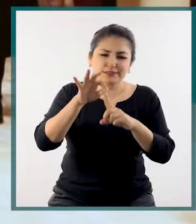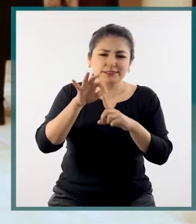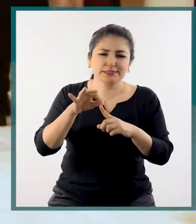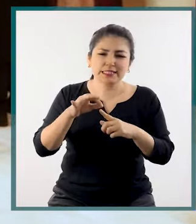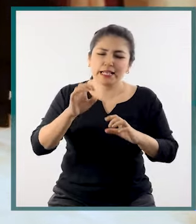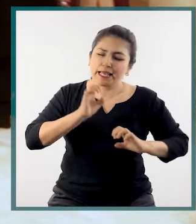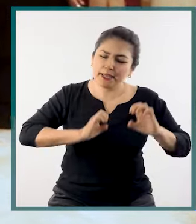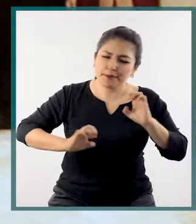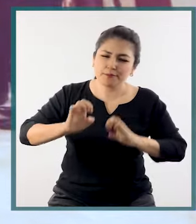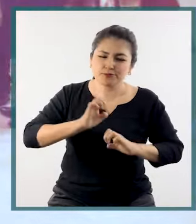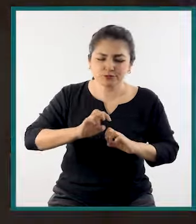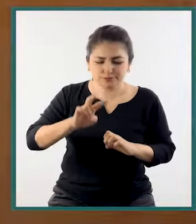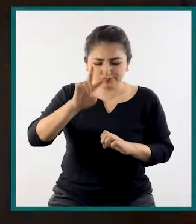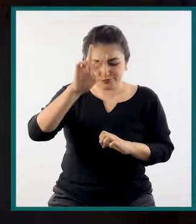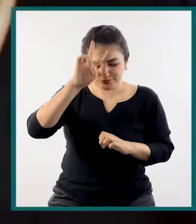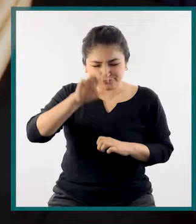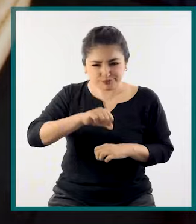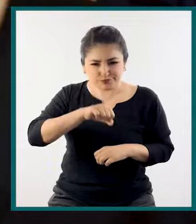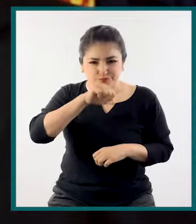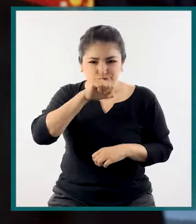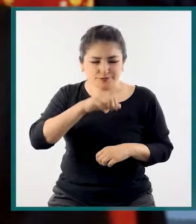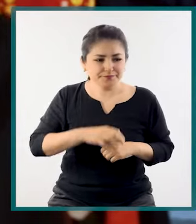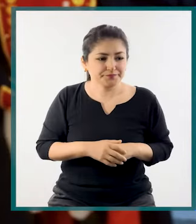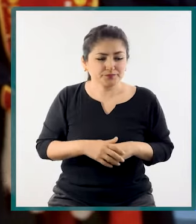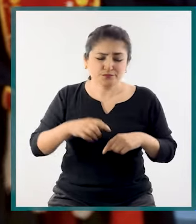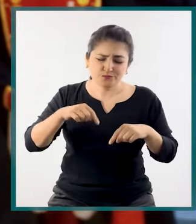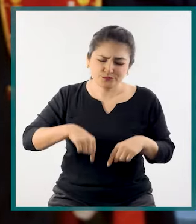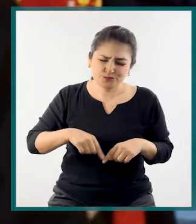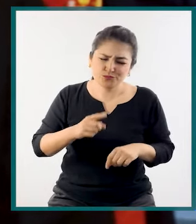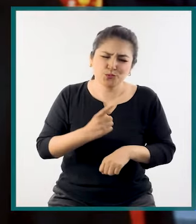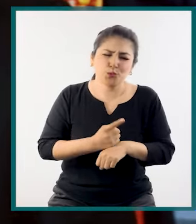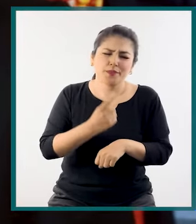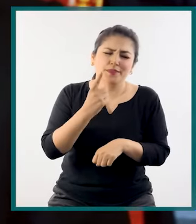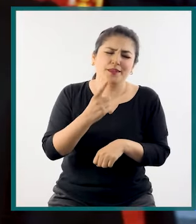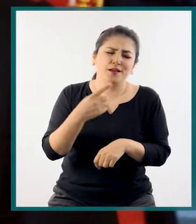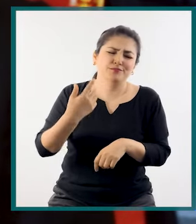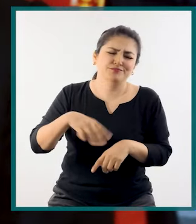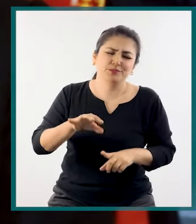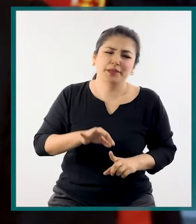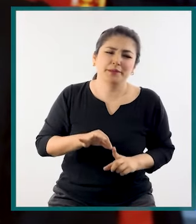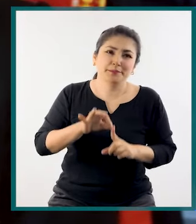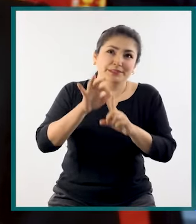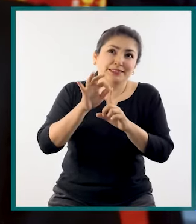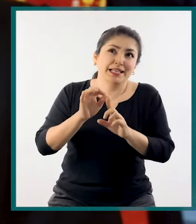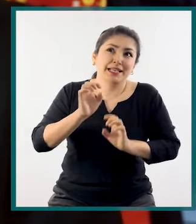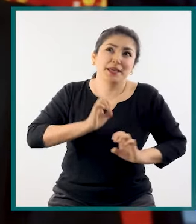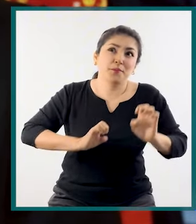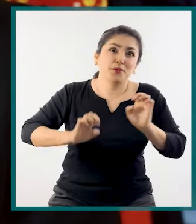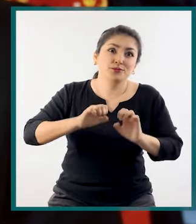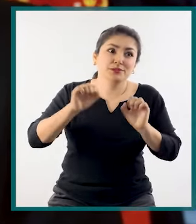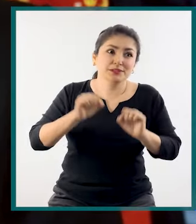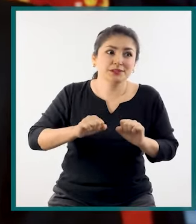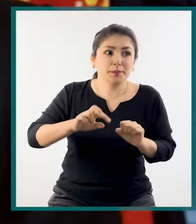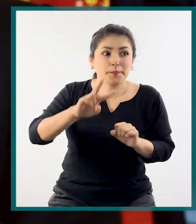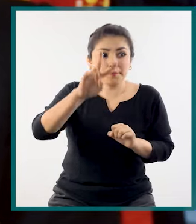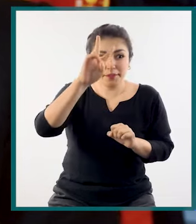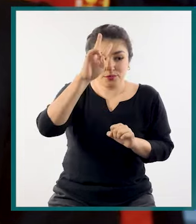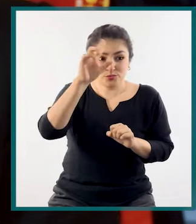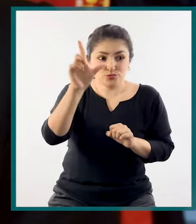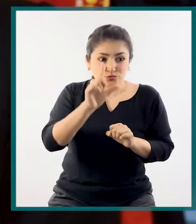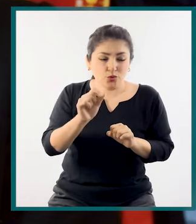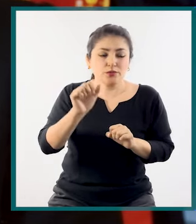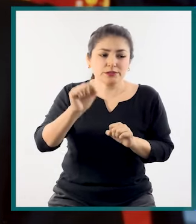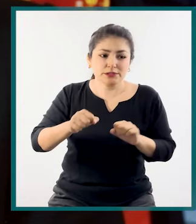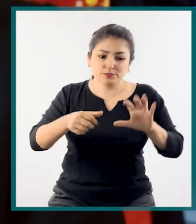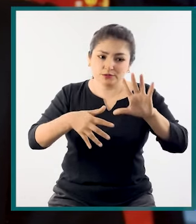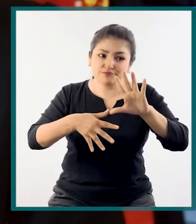emoción, con mucho patriotismo. No, sin duda este es un día muy, muy especial, muy emocionante, porque como tú lo dices, no solamente para el Perú, sino para